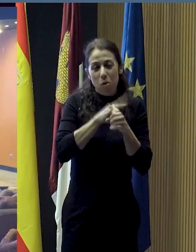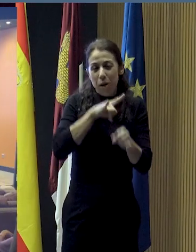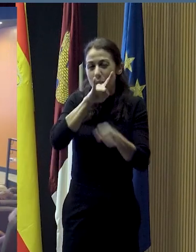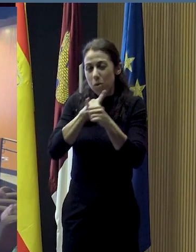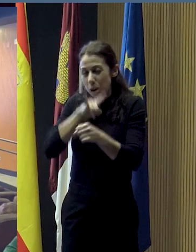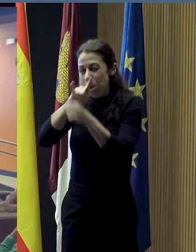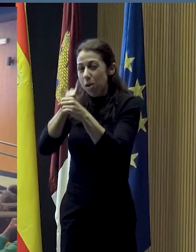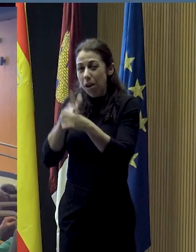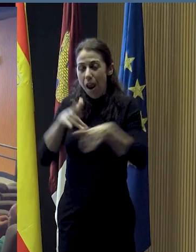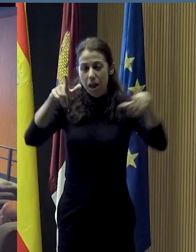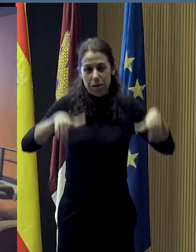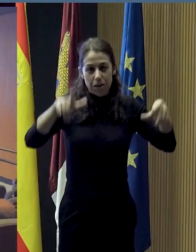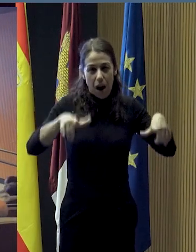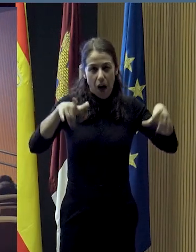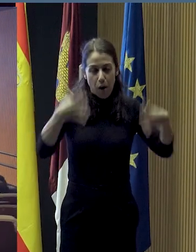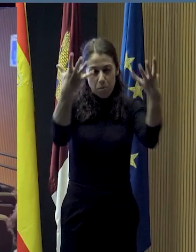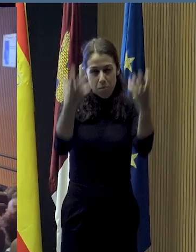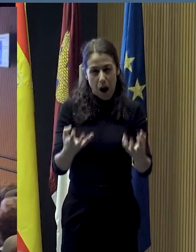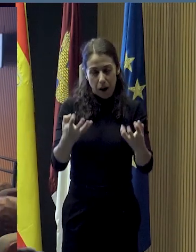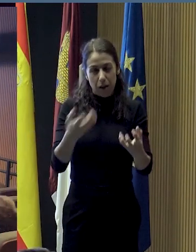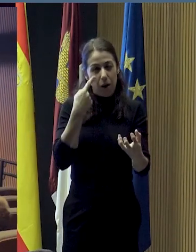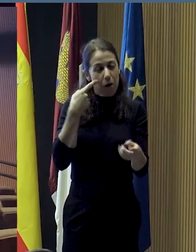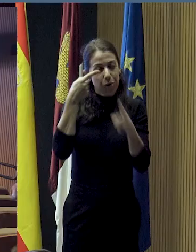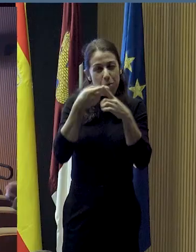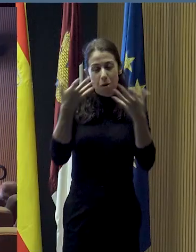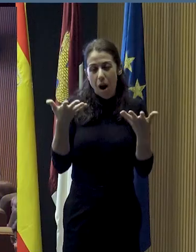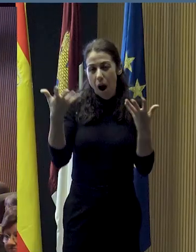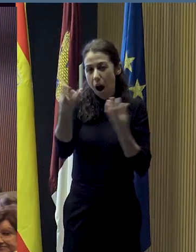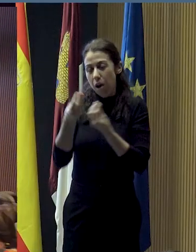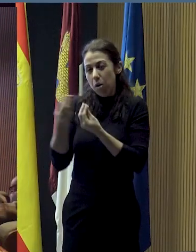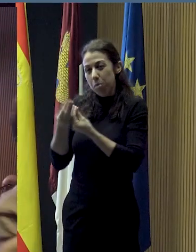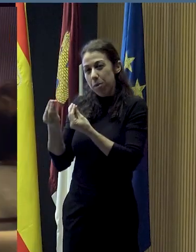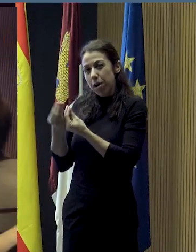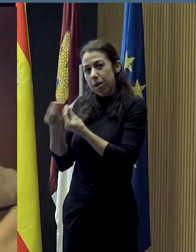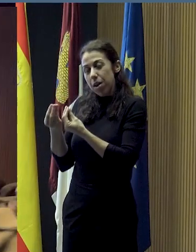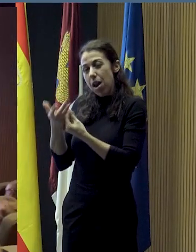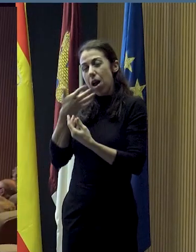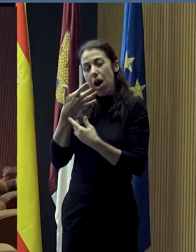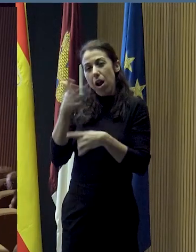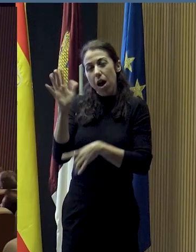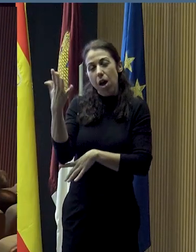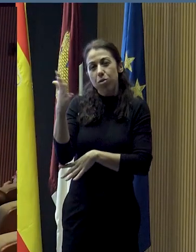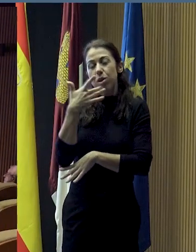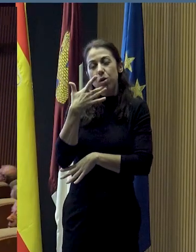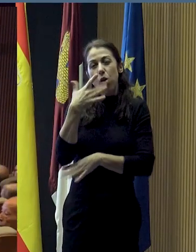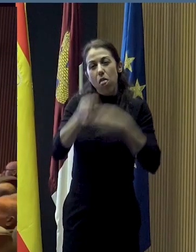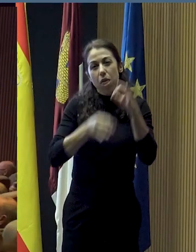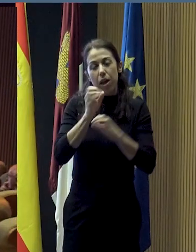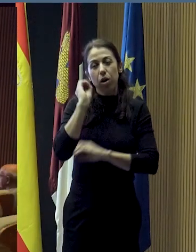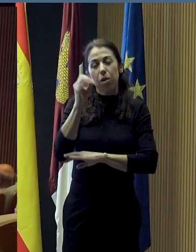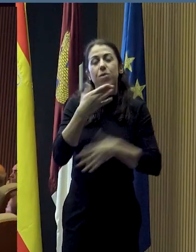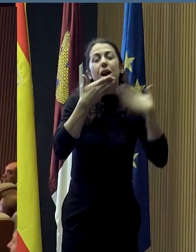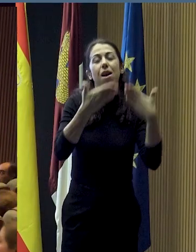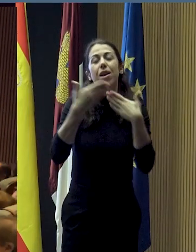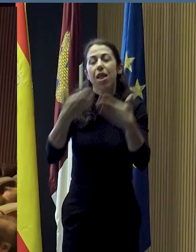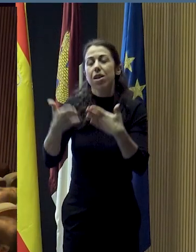la sala de la Diputación se llena para acompañar a LUEX en su ciclo de conferencias. Muchas gracias a todos